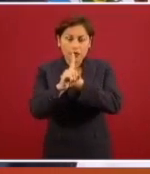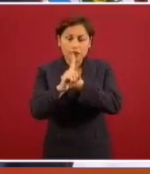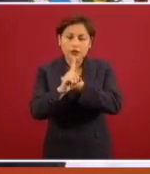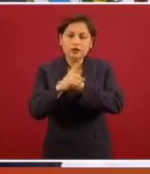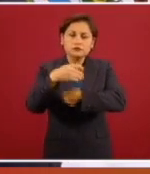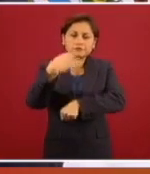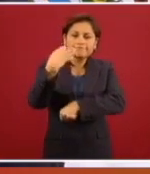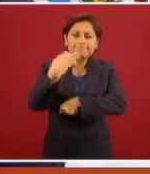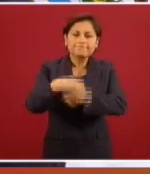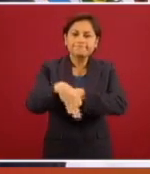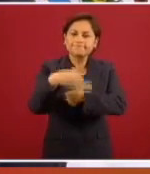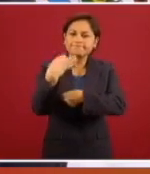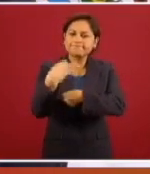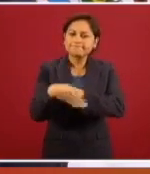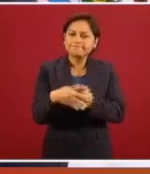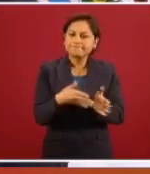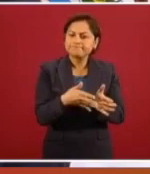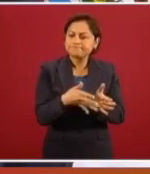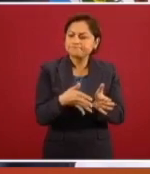transitoria.